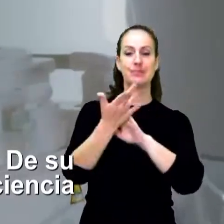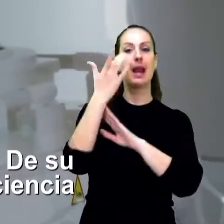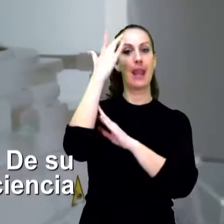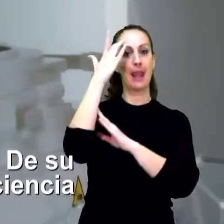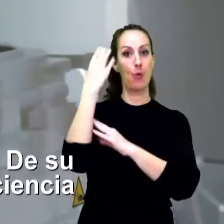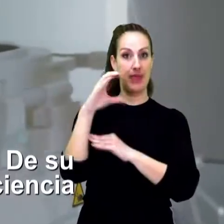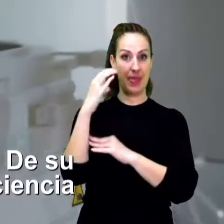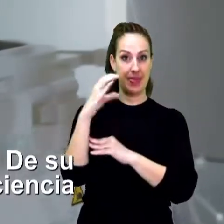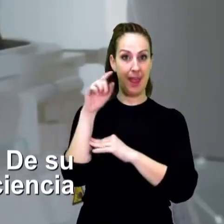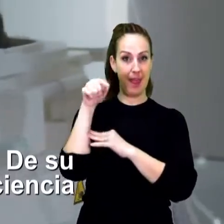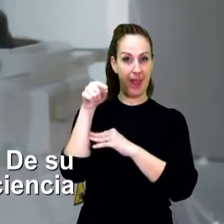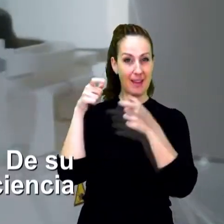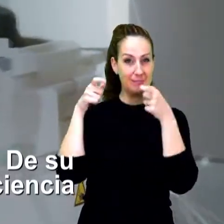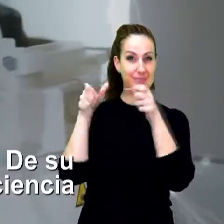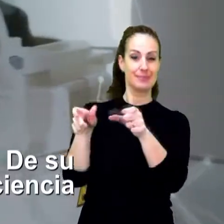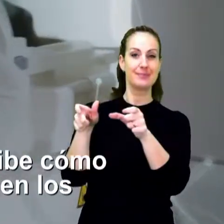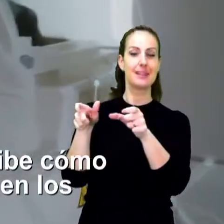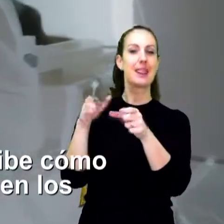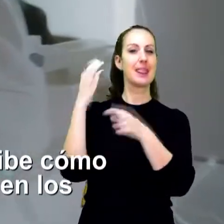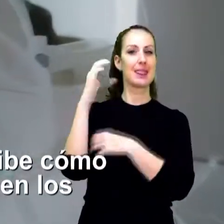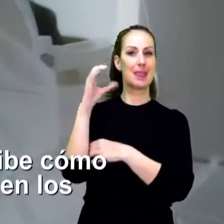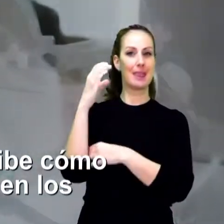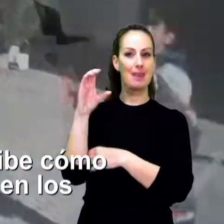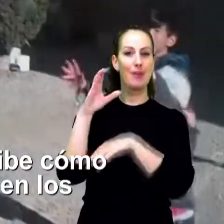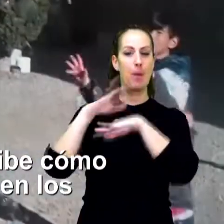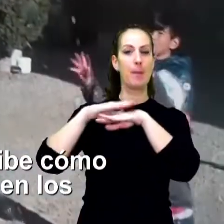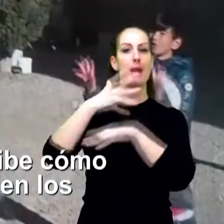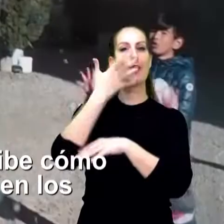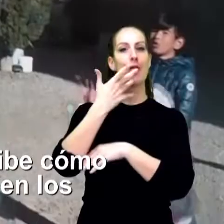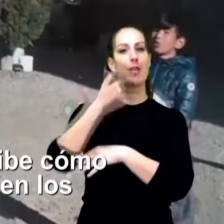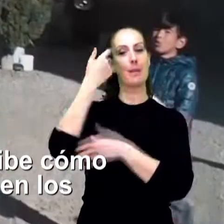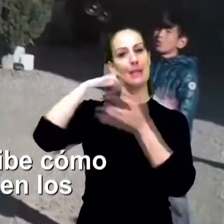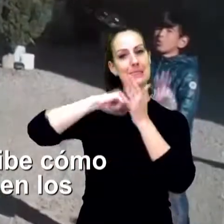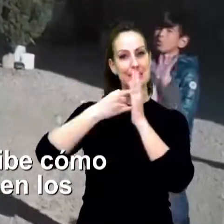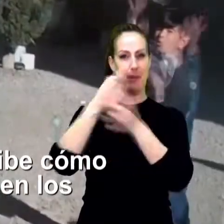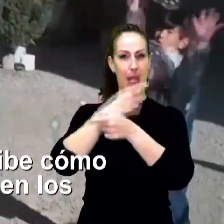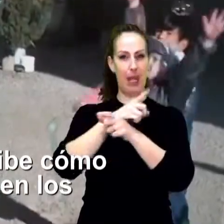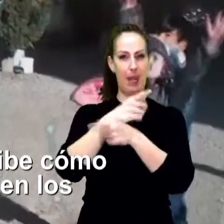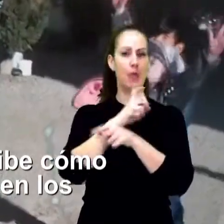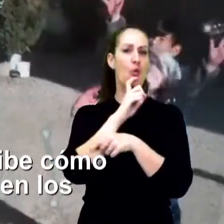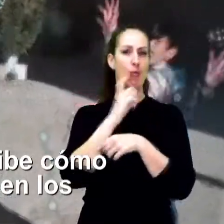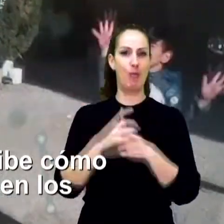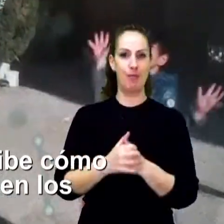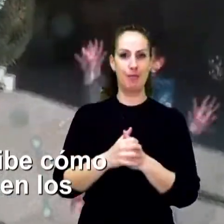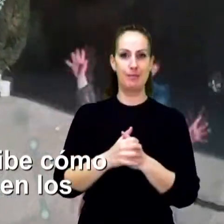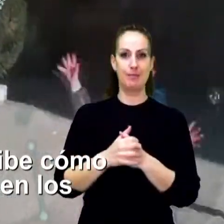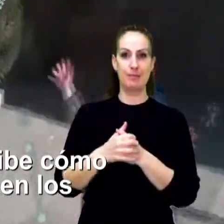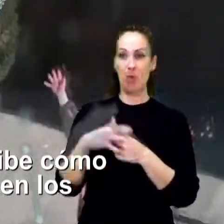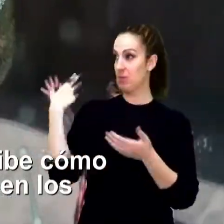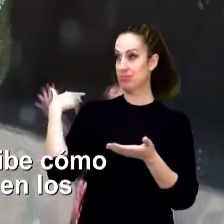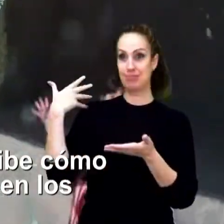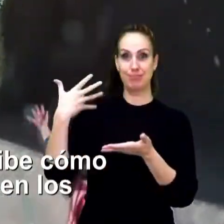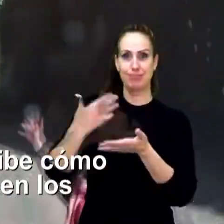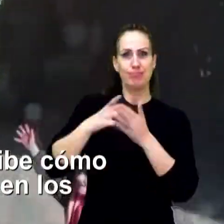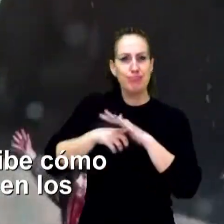la neurociencia. La neurociencia es un campo científico que observa y describe cómo funciona el sistema